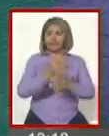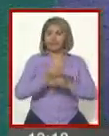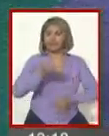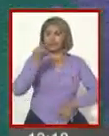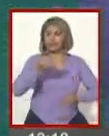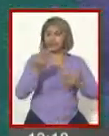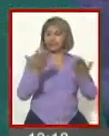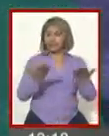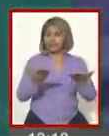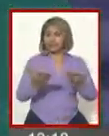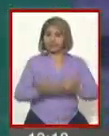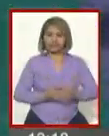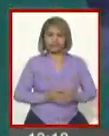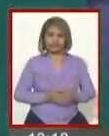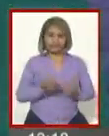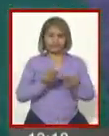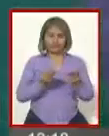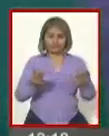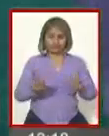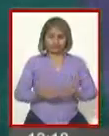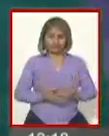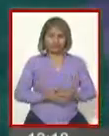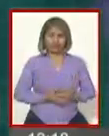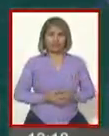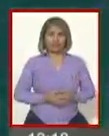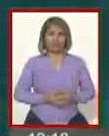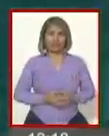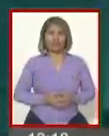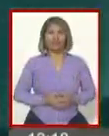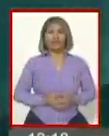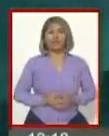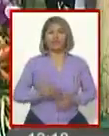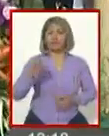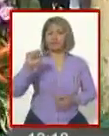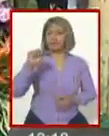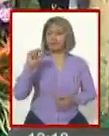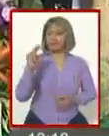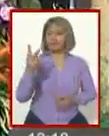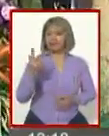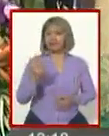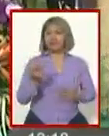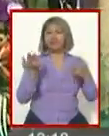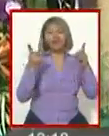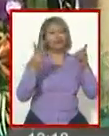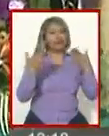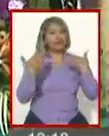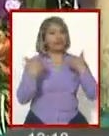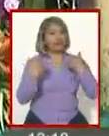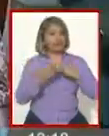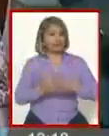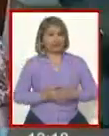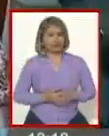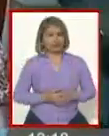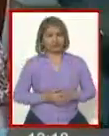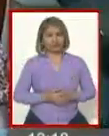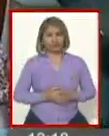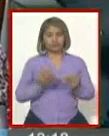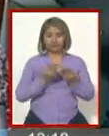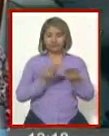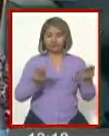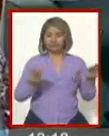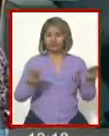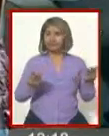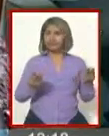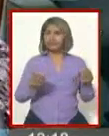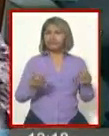si hubo o no recepción de ese material, ya. Tercero, cuándo ingresó ya ese